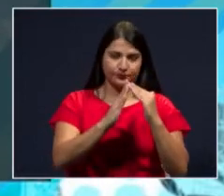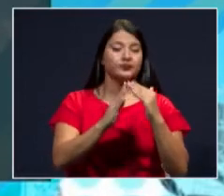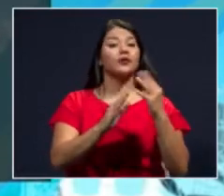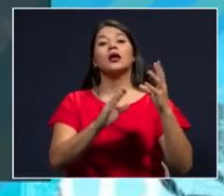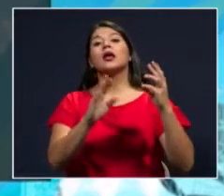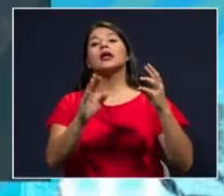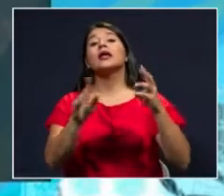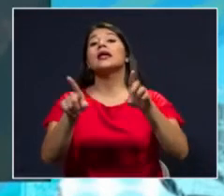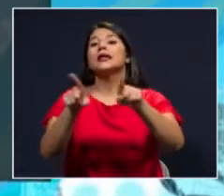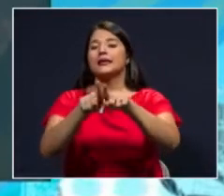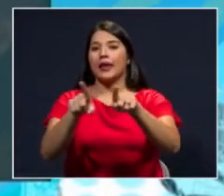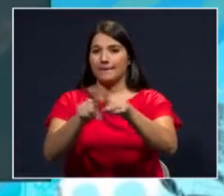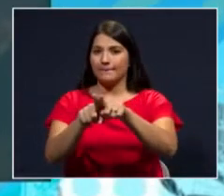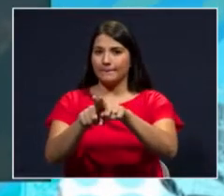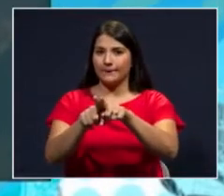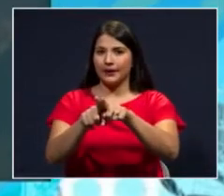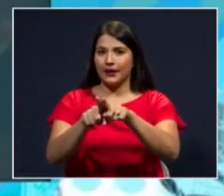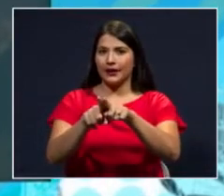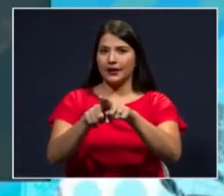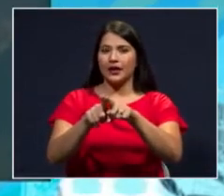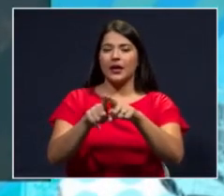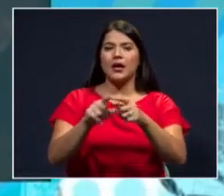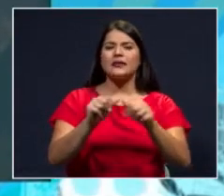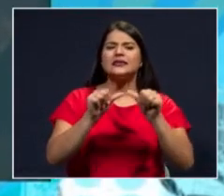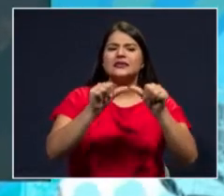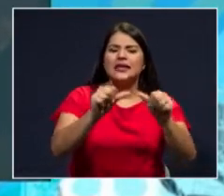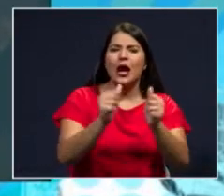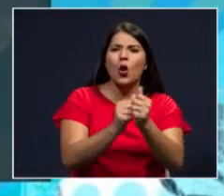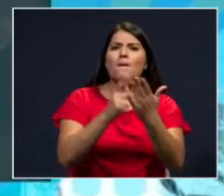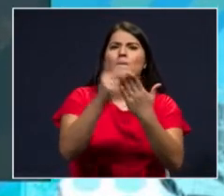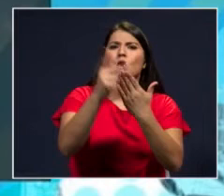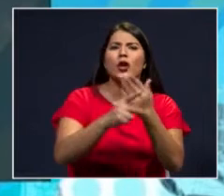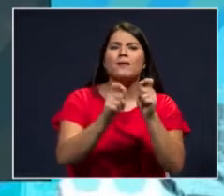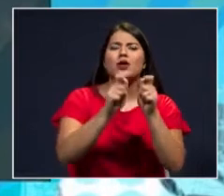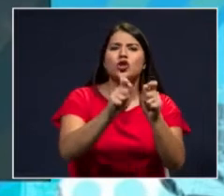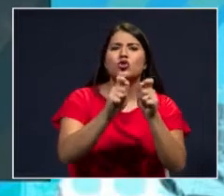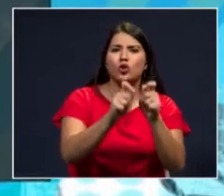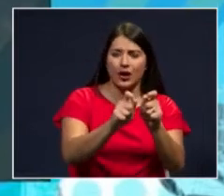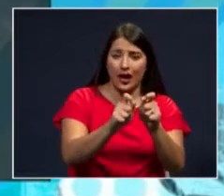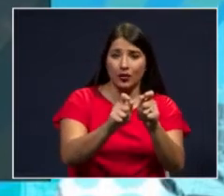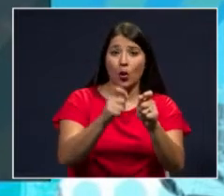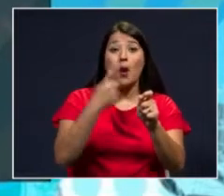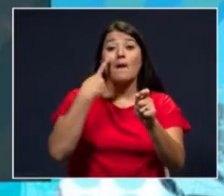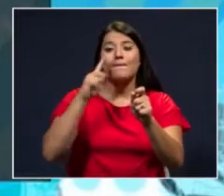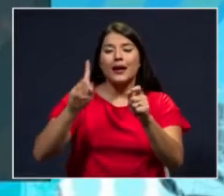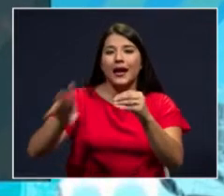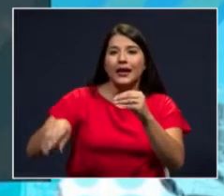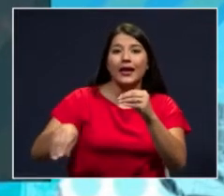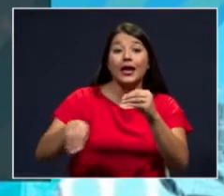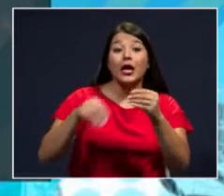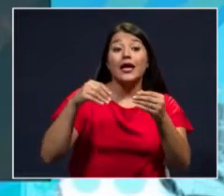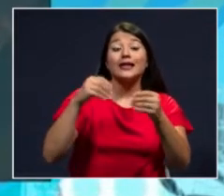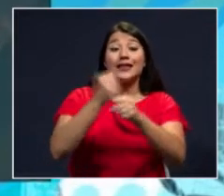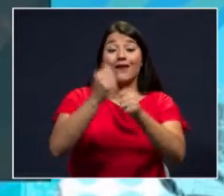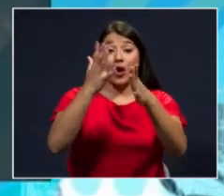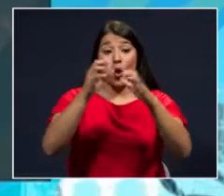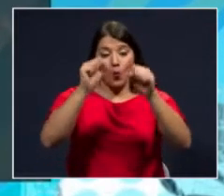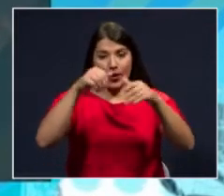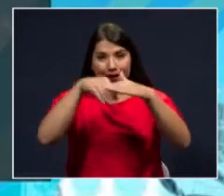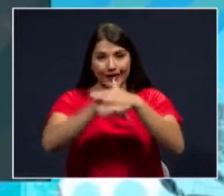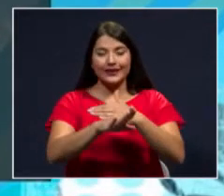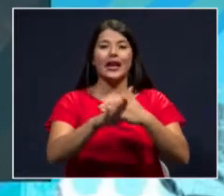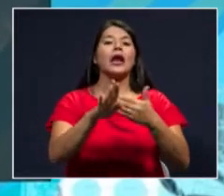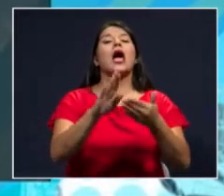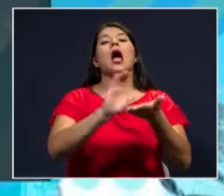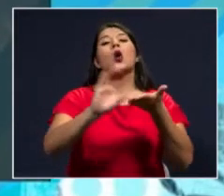un rubro para darle sostenibilidad al programa educativo del sindicato para la reinserción de trabajadores a primaria, secundaria y